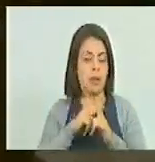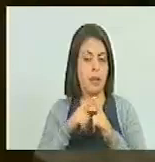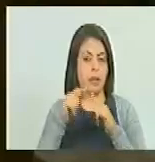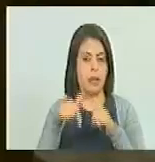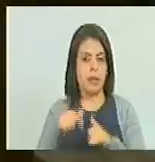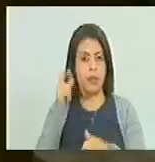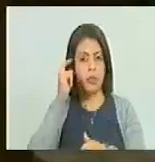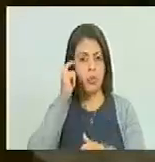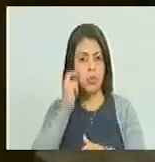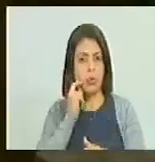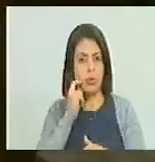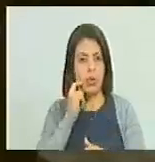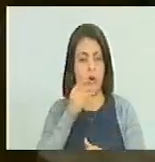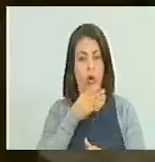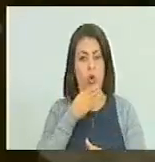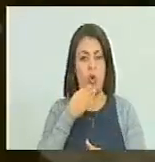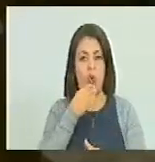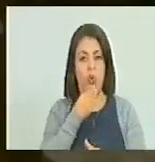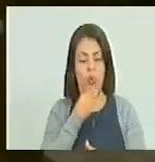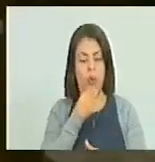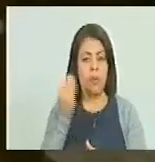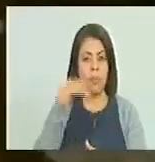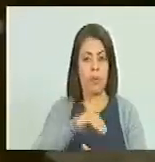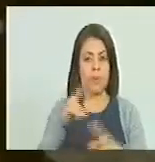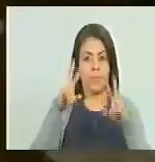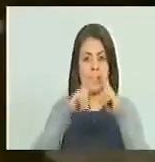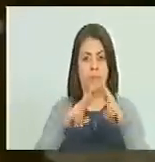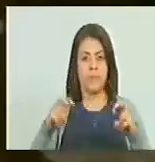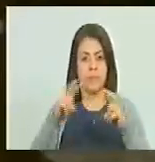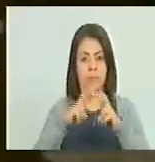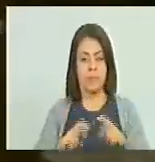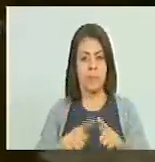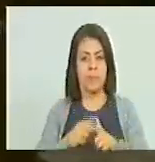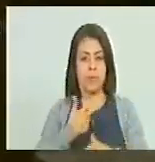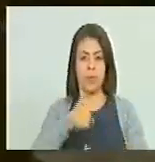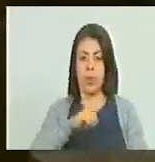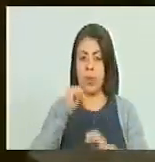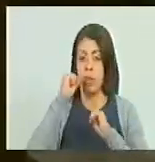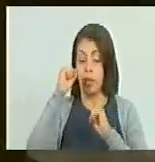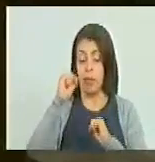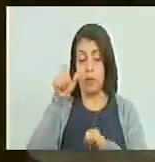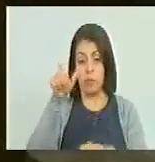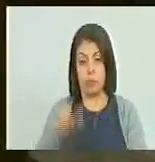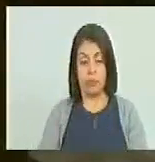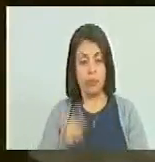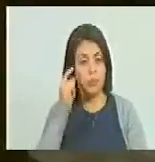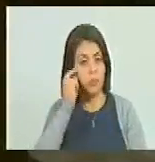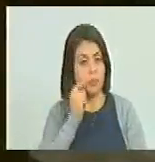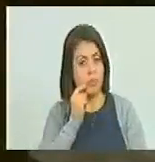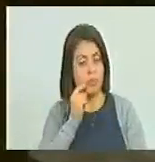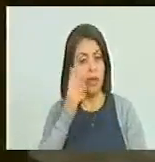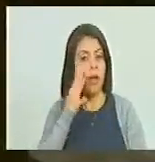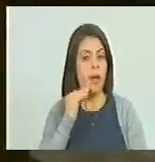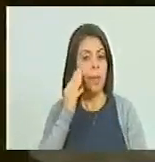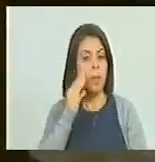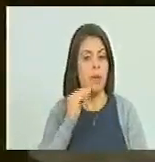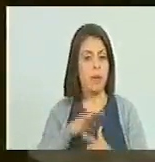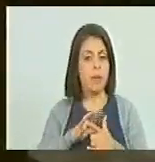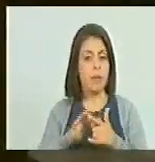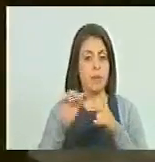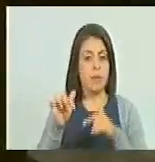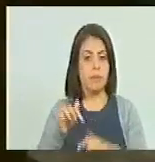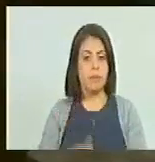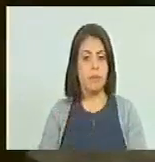el estado Sucre, que la juventud se ha sumado a la investigación de nuestro héroe epónimo, ha sido la experiencia de